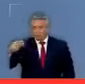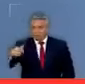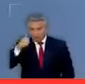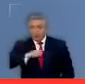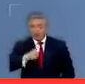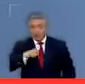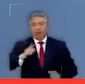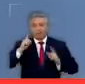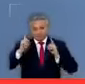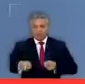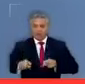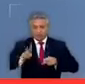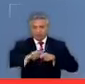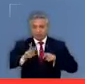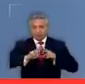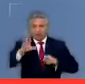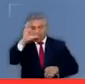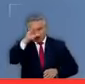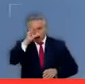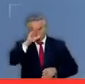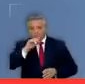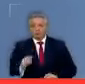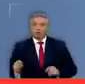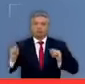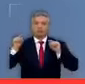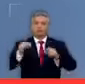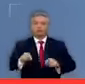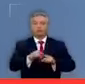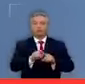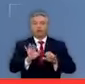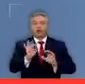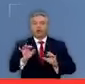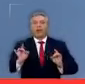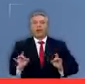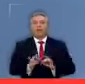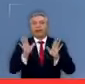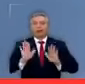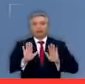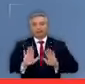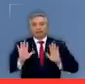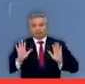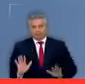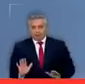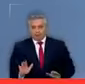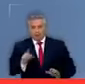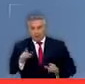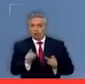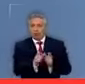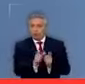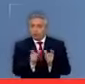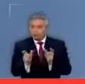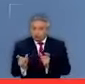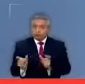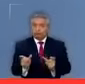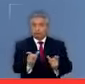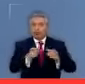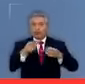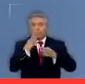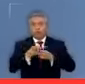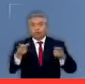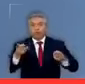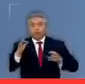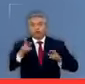debido establecer anoche el estado de emergencia. No solo para resguardar el orden público y la tranquilidad